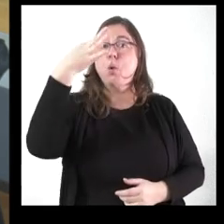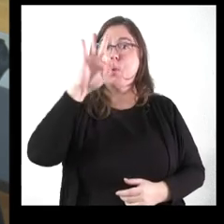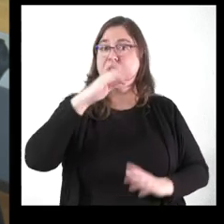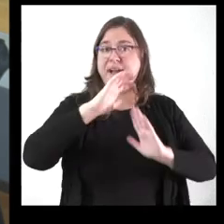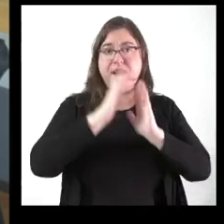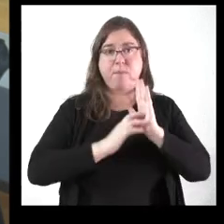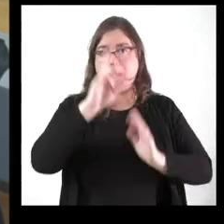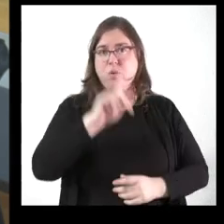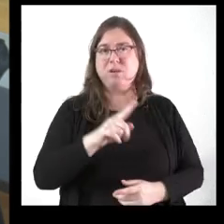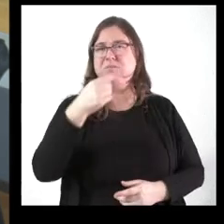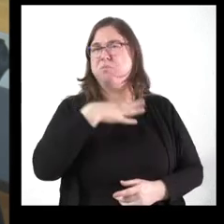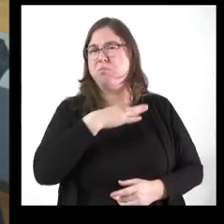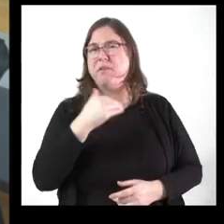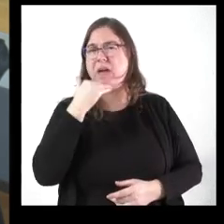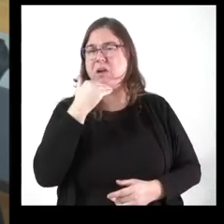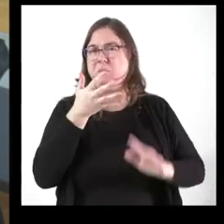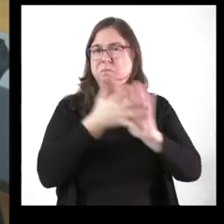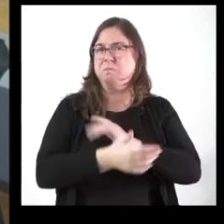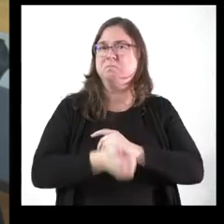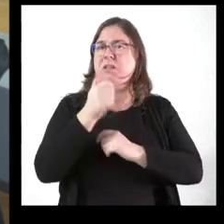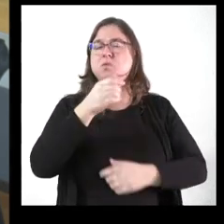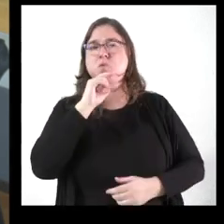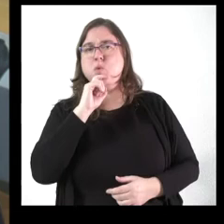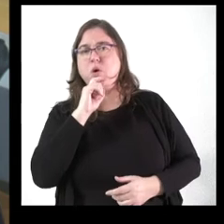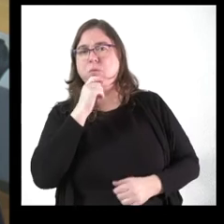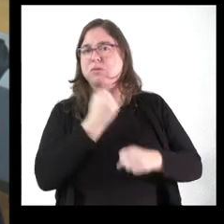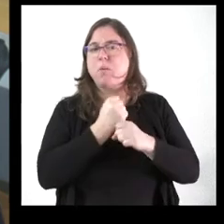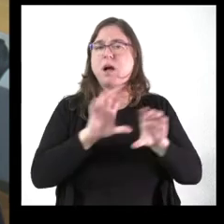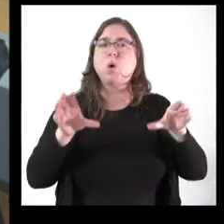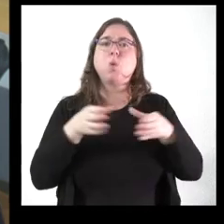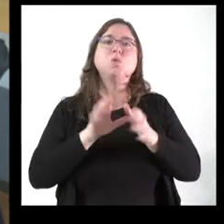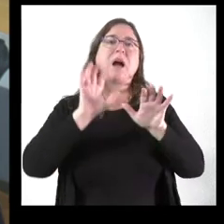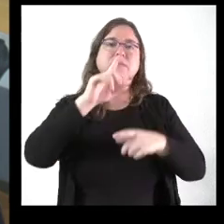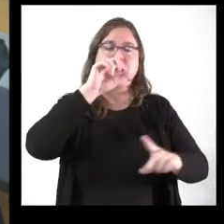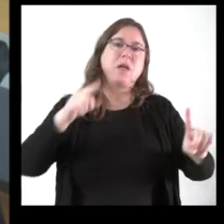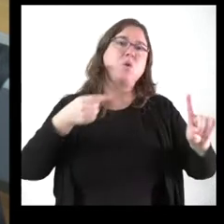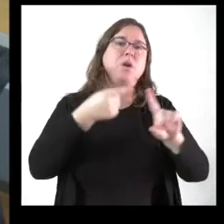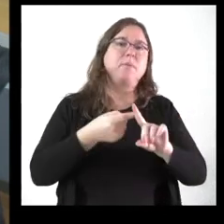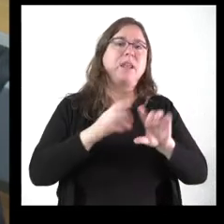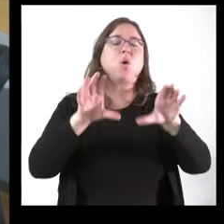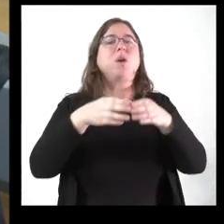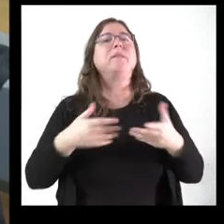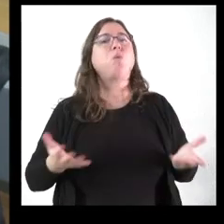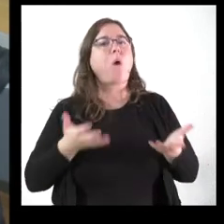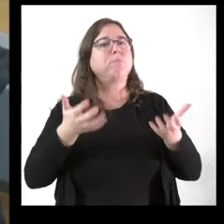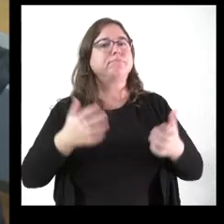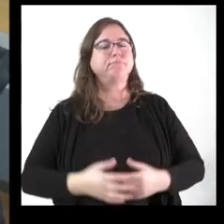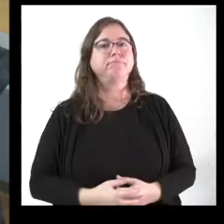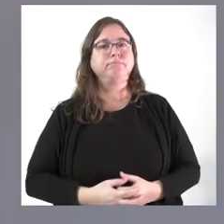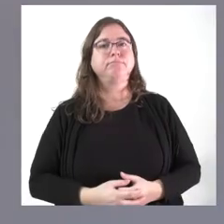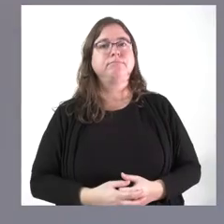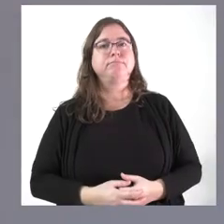fiscal de este año no sé si nos puede avanzar un poco en qué términos está trabajando la junta de cara al próximo año y qué colectivo Se podrían ver beneficiados